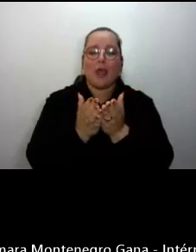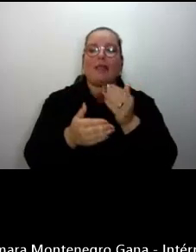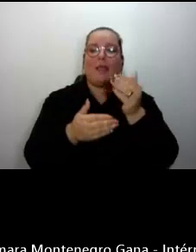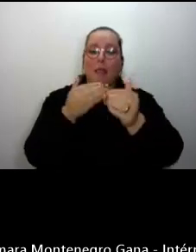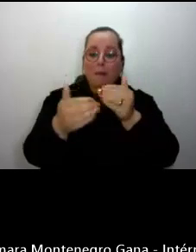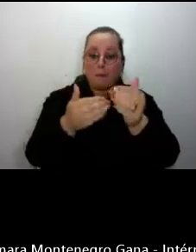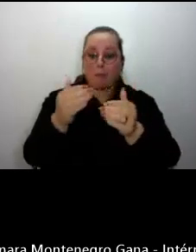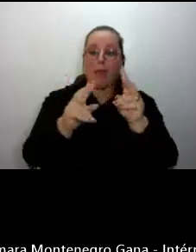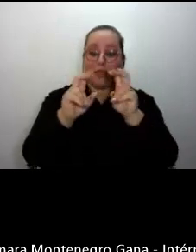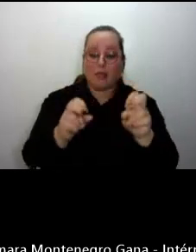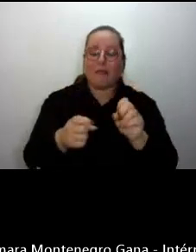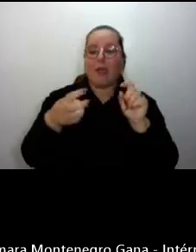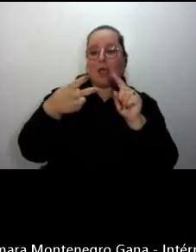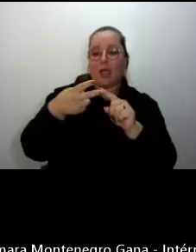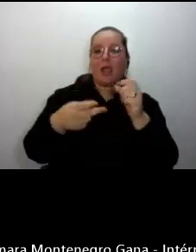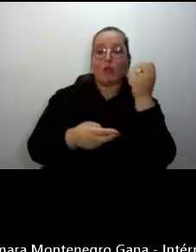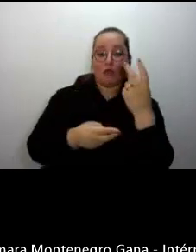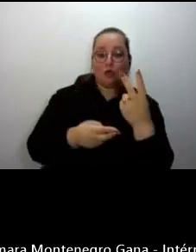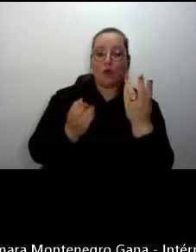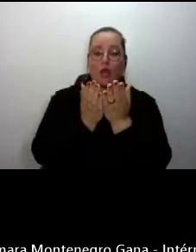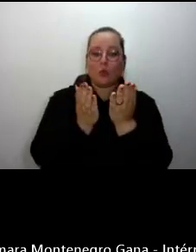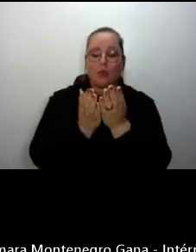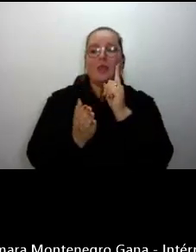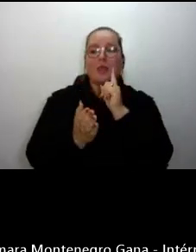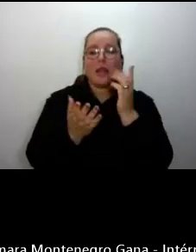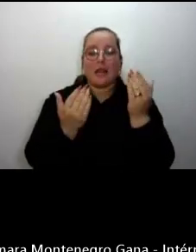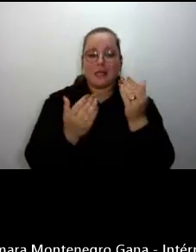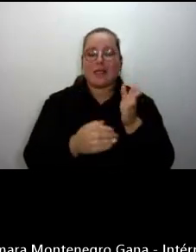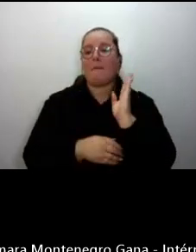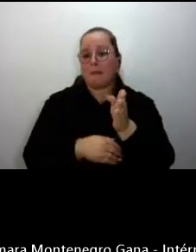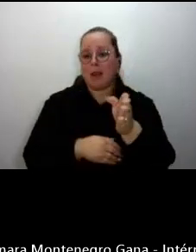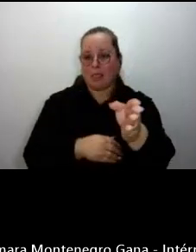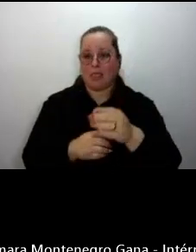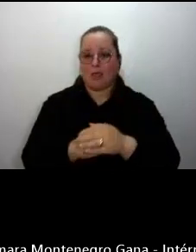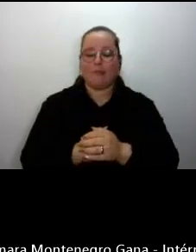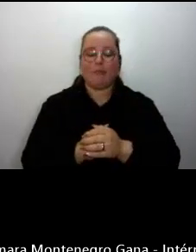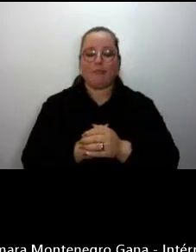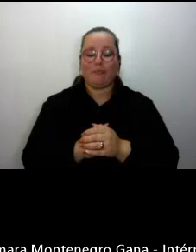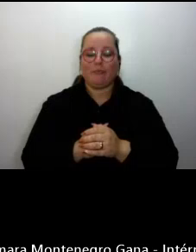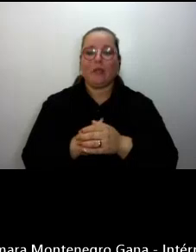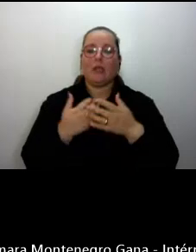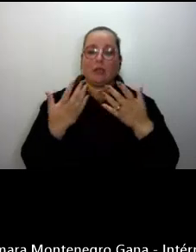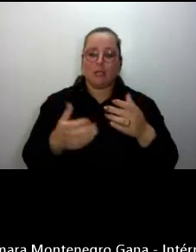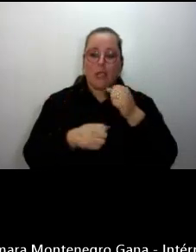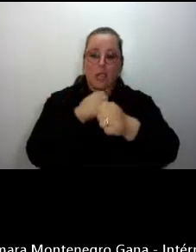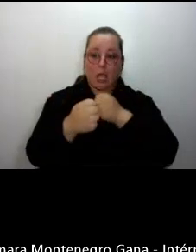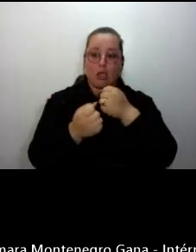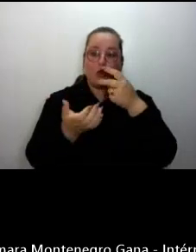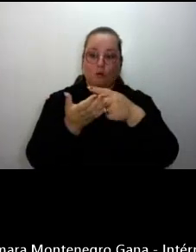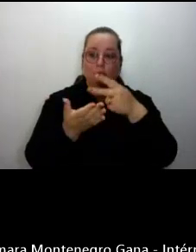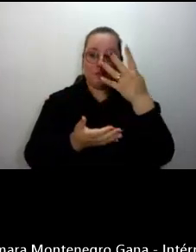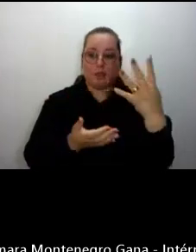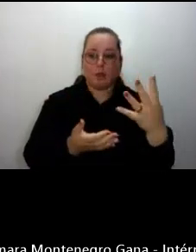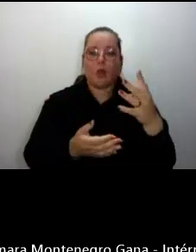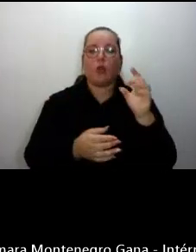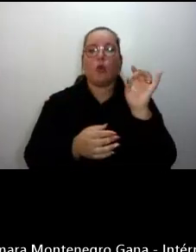2 estudiantes con necesidades educativas permanentes. O sea que el año 2024 solo